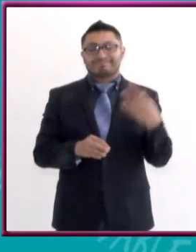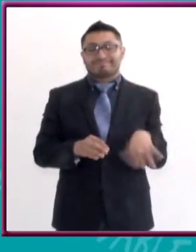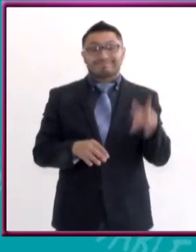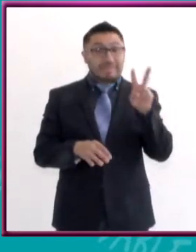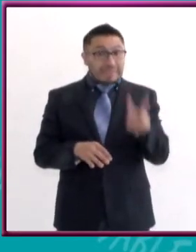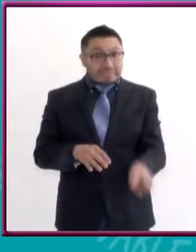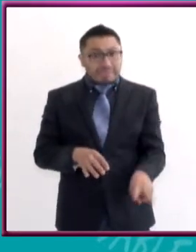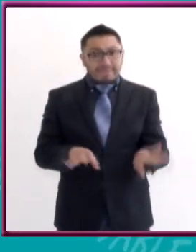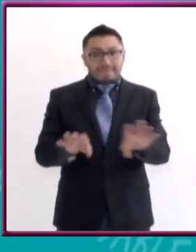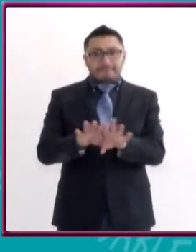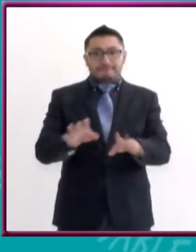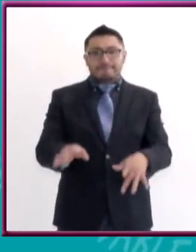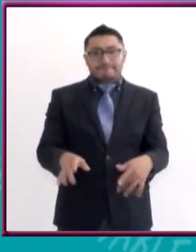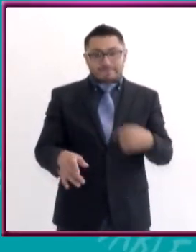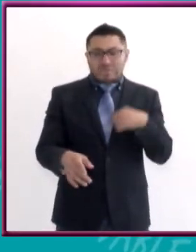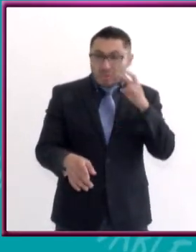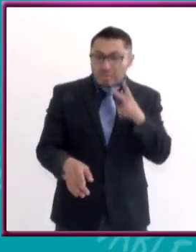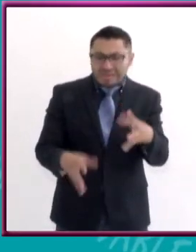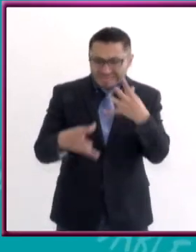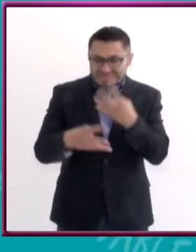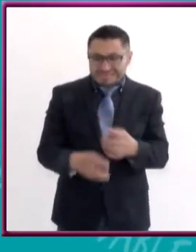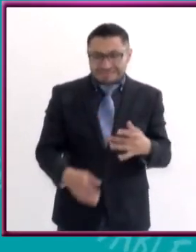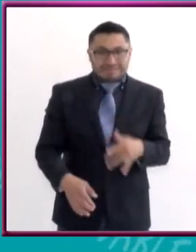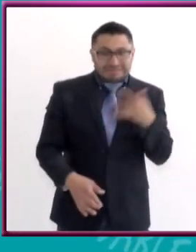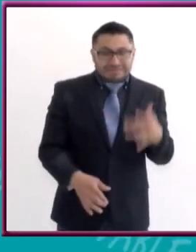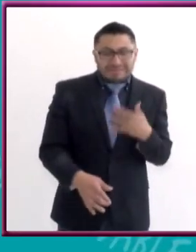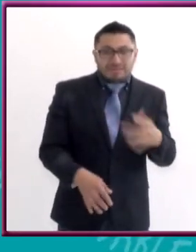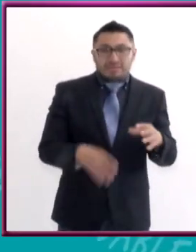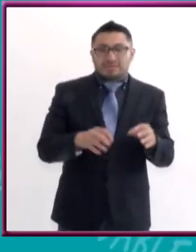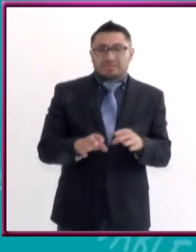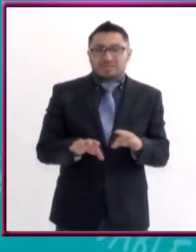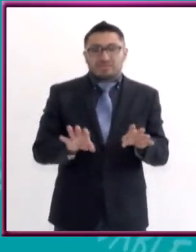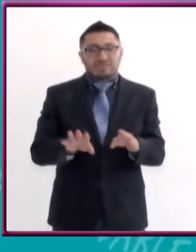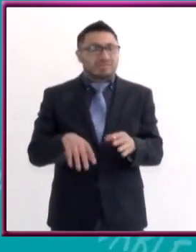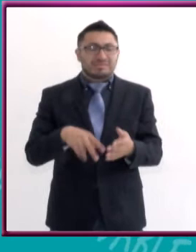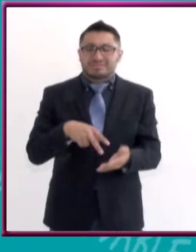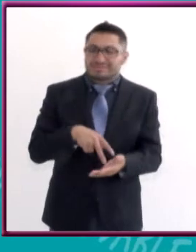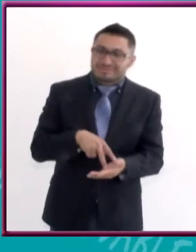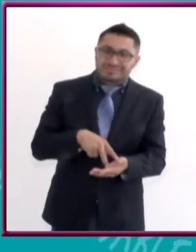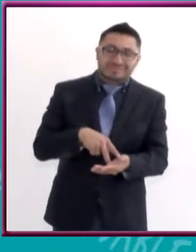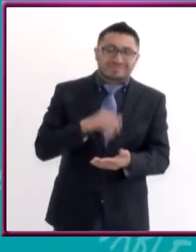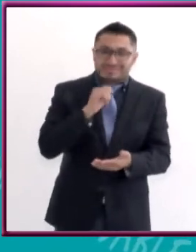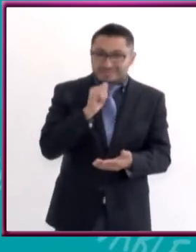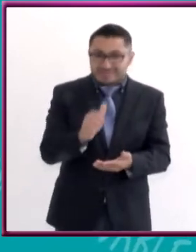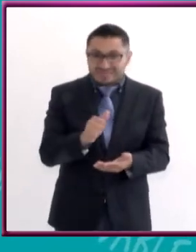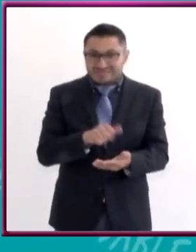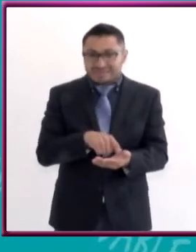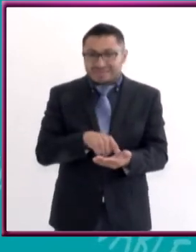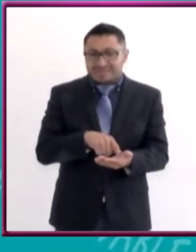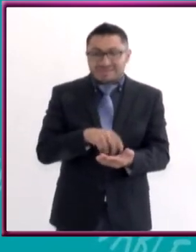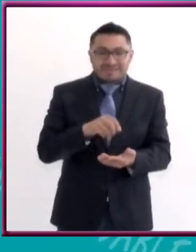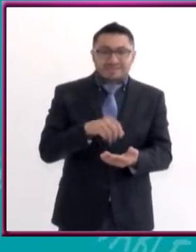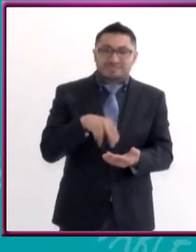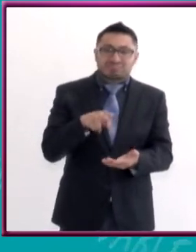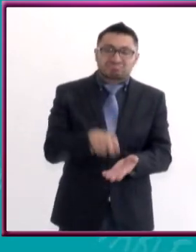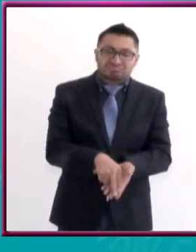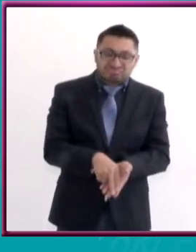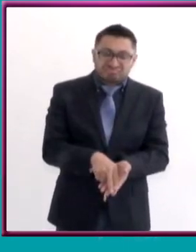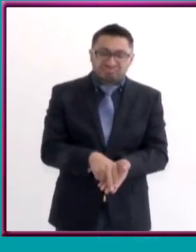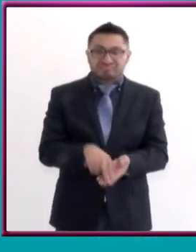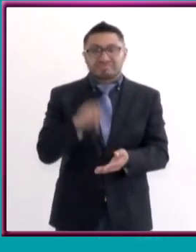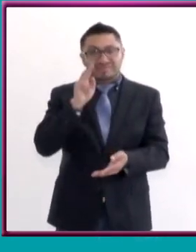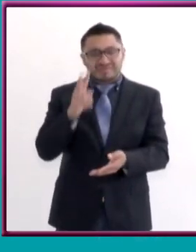de verdad transmitía, y yo lo podría ver triste, tirado, no se levantaba, y sí, realmente transmitía